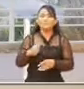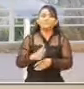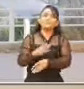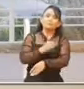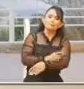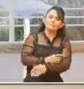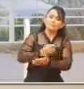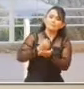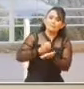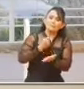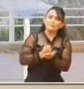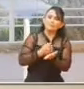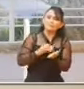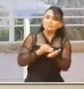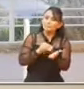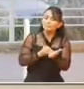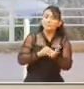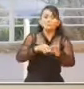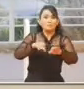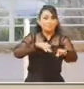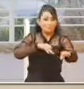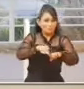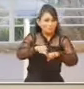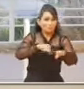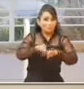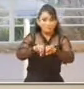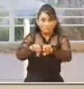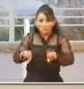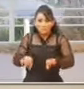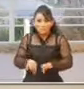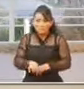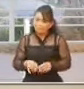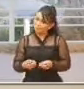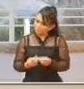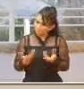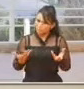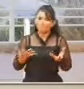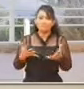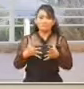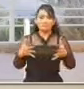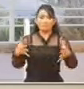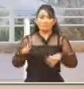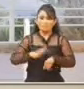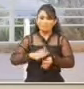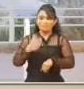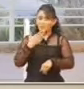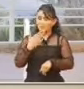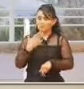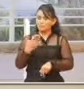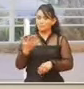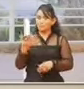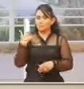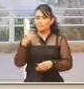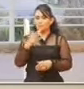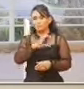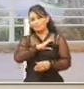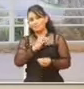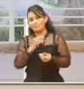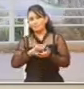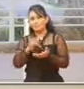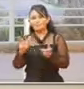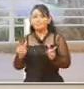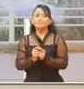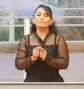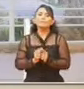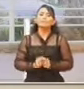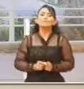con perseverancia y con trabajo en equipo se pueden hacer grandes cosas por el Querétaro que queremos. Muchas gracias, secretario Escuanto.